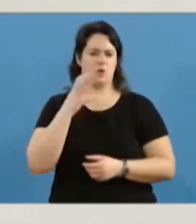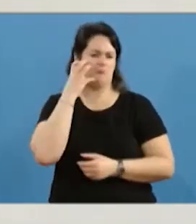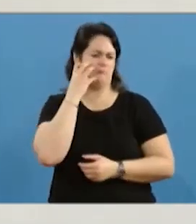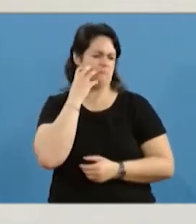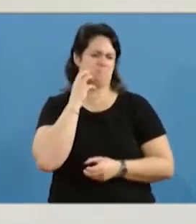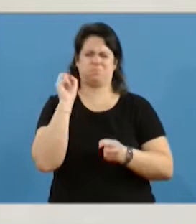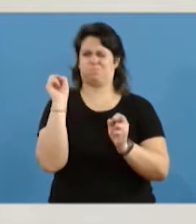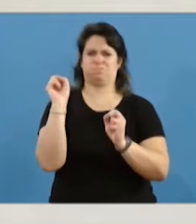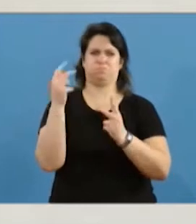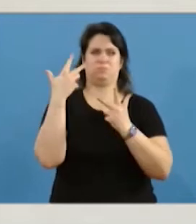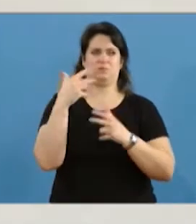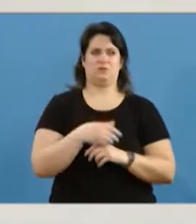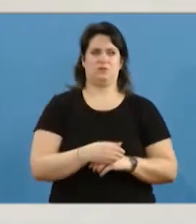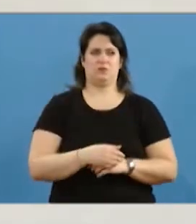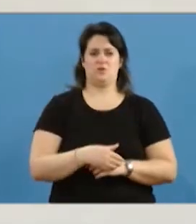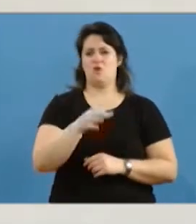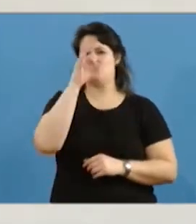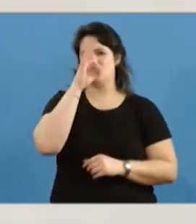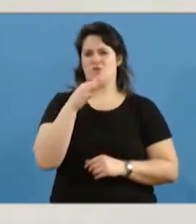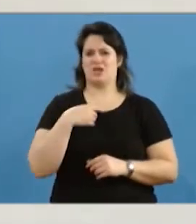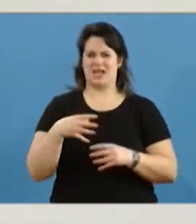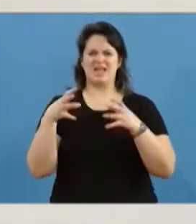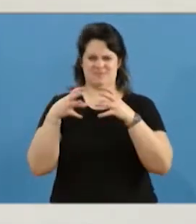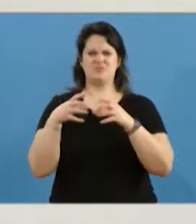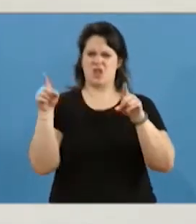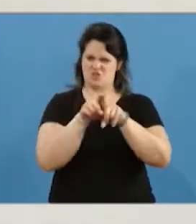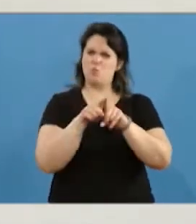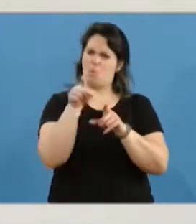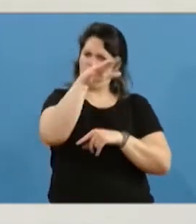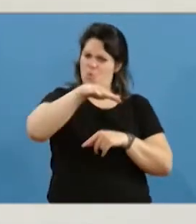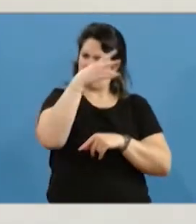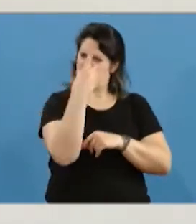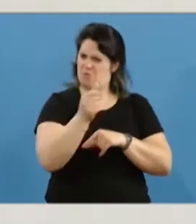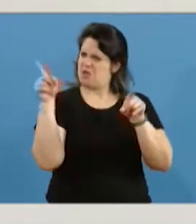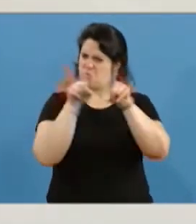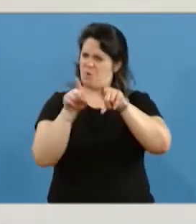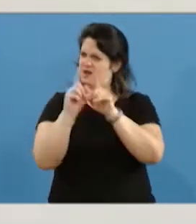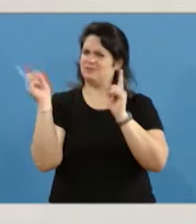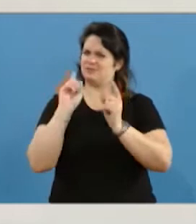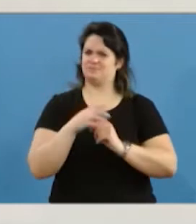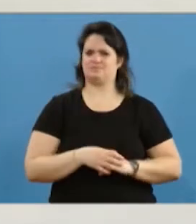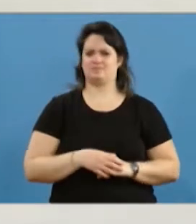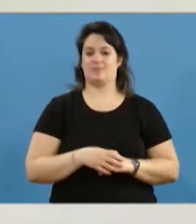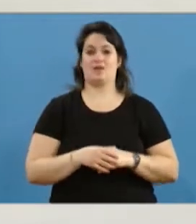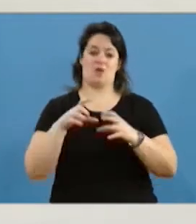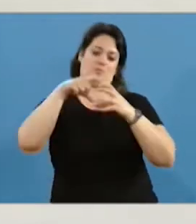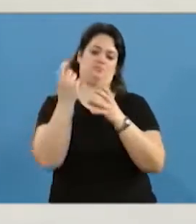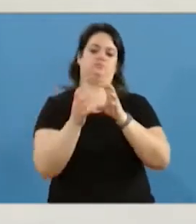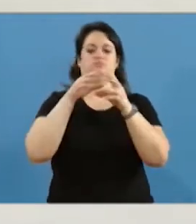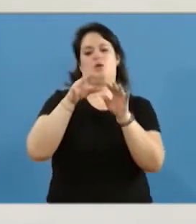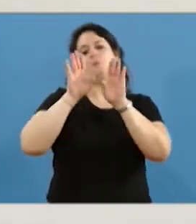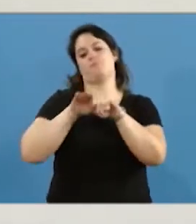fastidio. Jamás esa pelota sería como la de almacén. Mientras ella la forraba y le